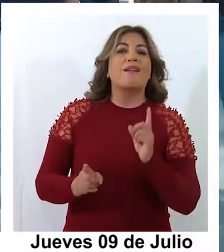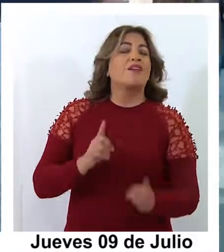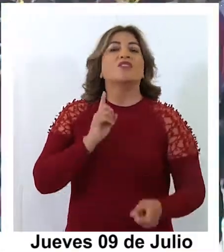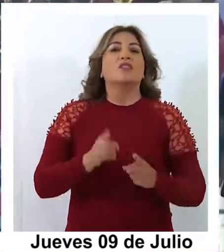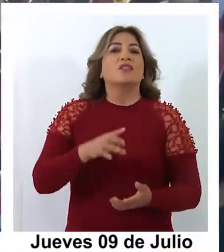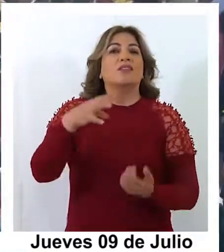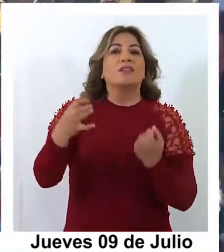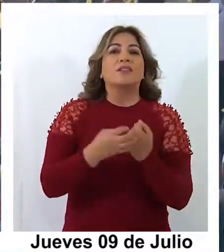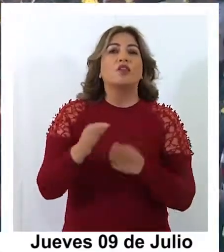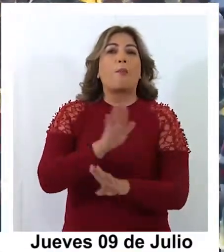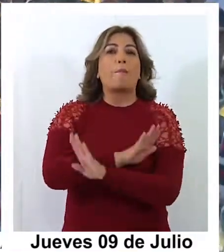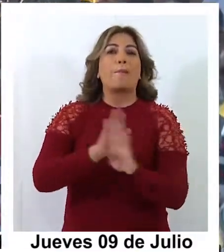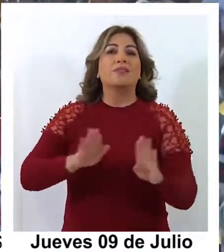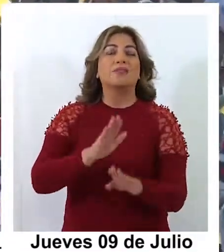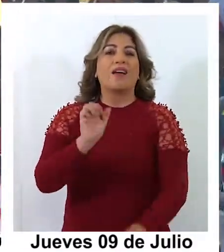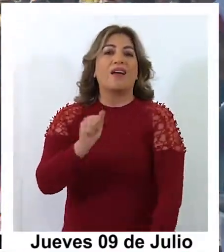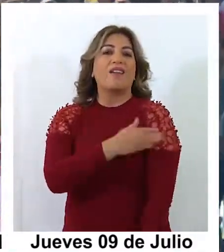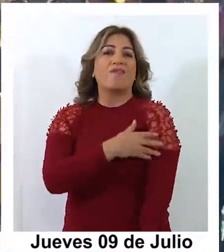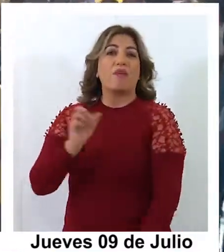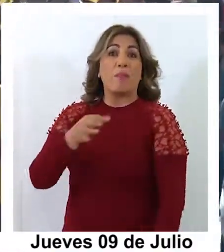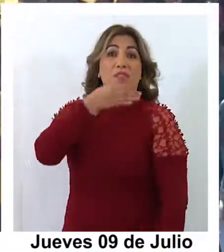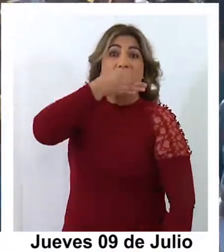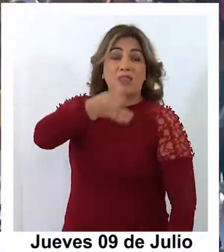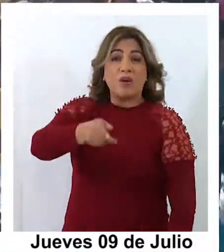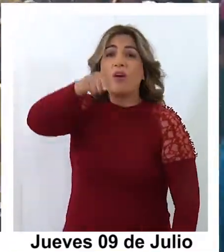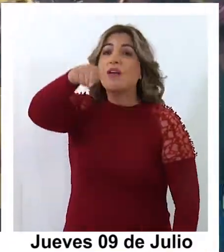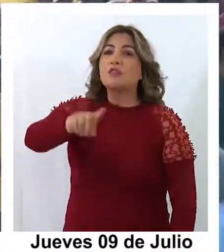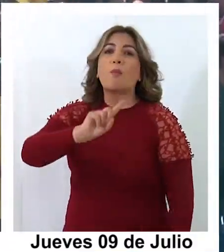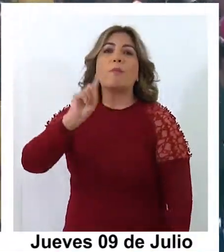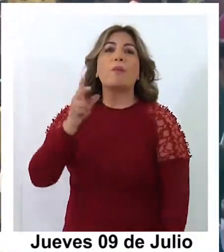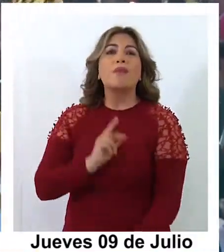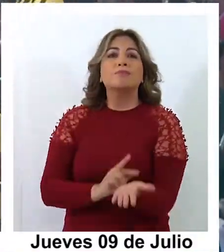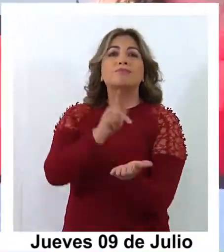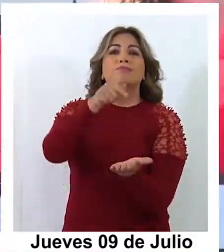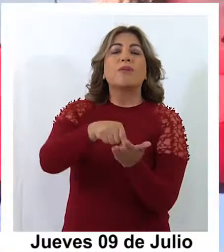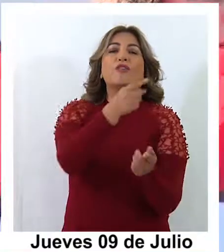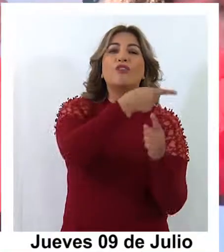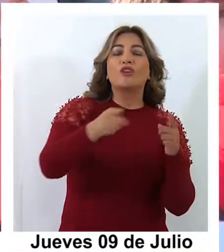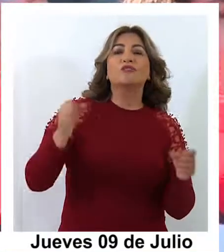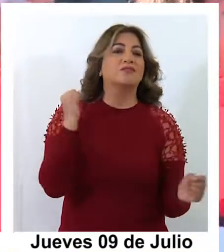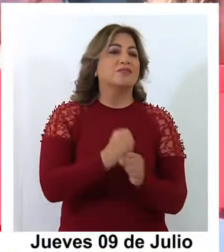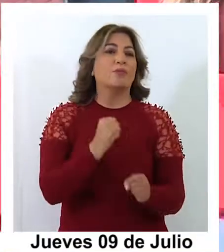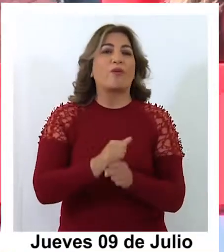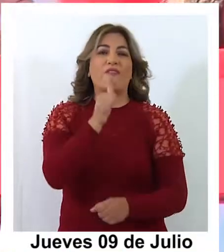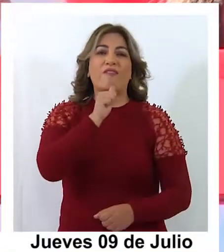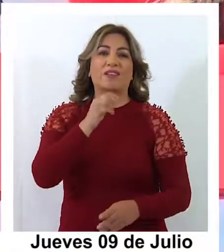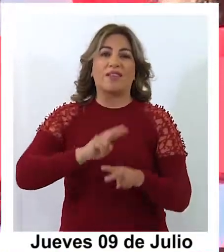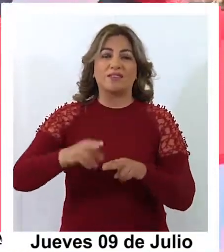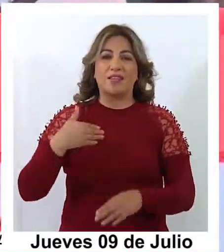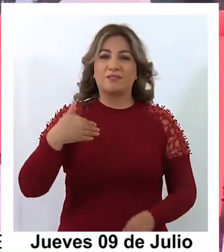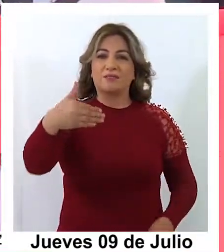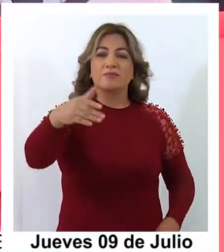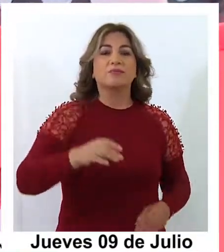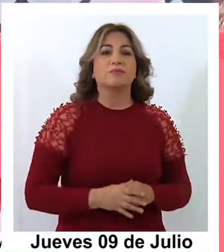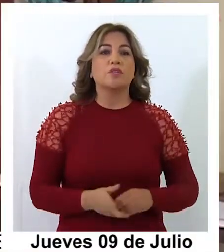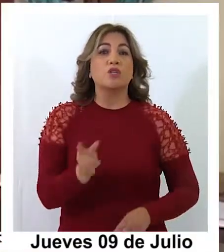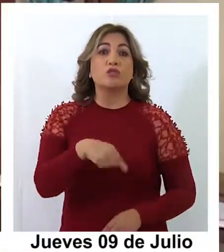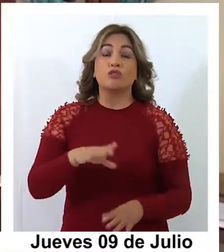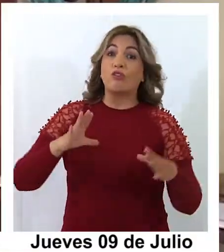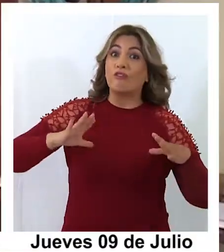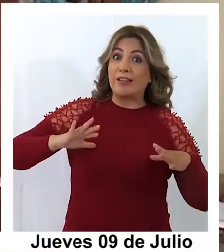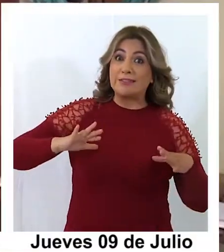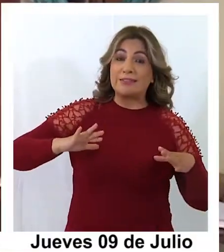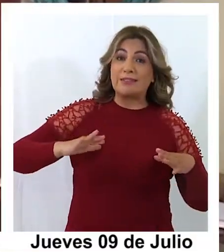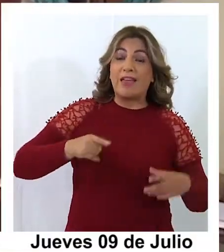en Tarapacano, más AFP, expresaron que este es un primer paso de otras acciones que faltan por realizar. A pesar de estar felices,